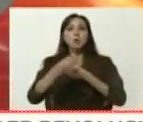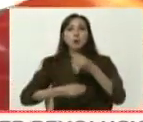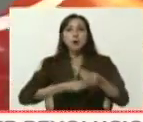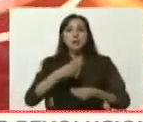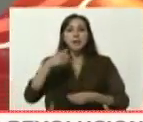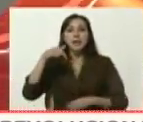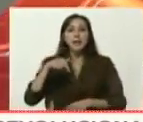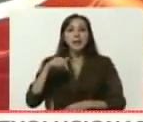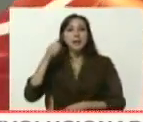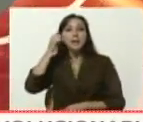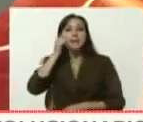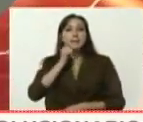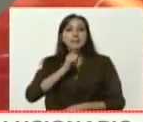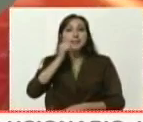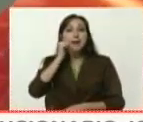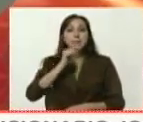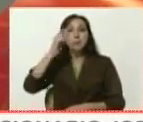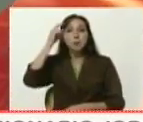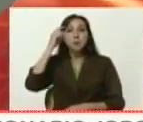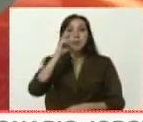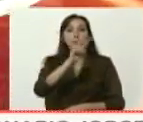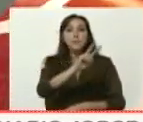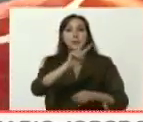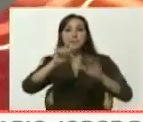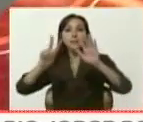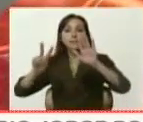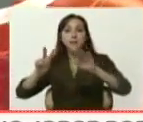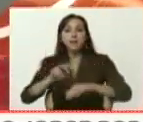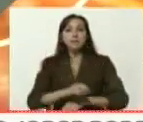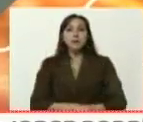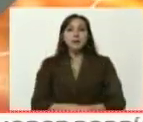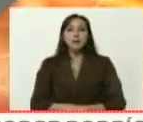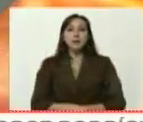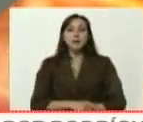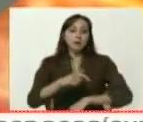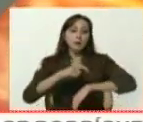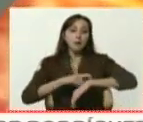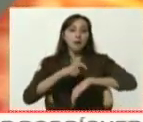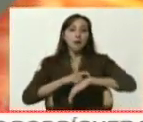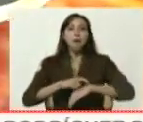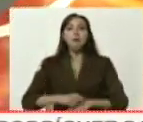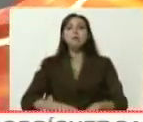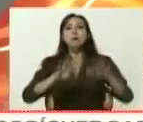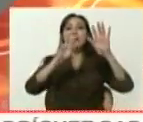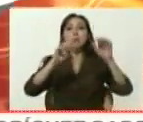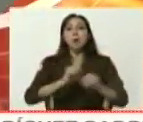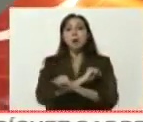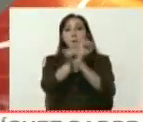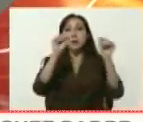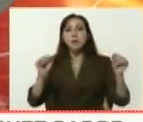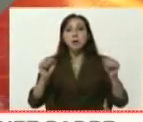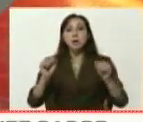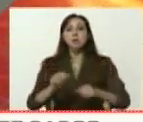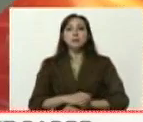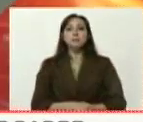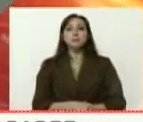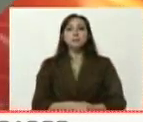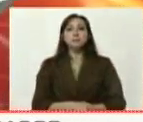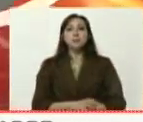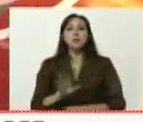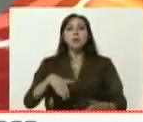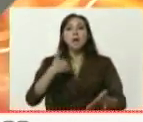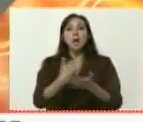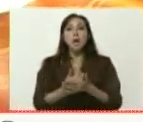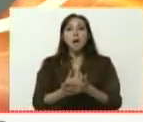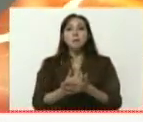sábado 27. Desde las 9 de la mañana nos concentraremos allí en el Puente Llaguno,